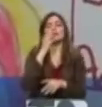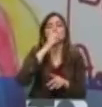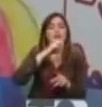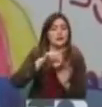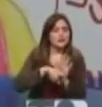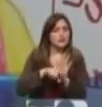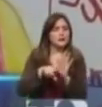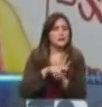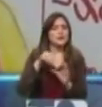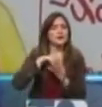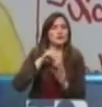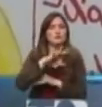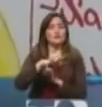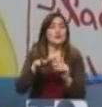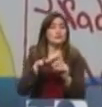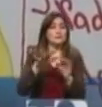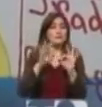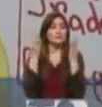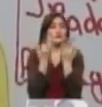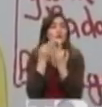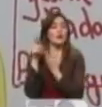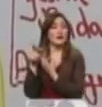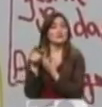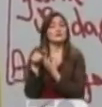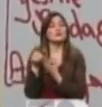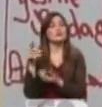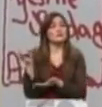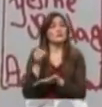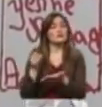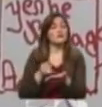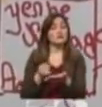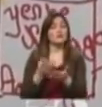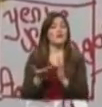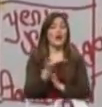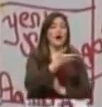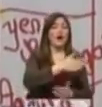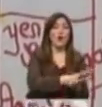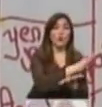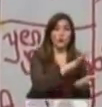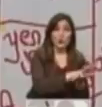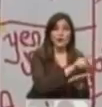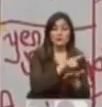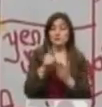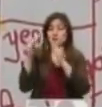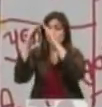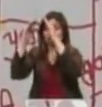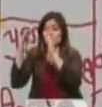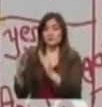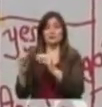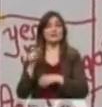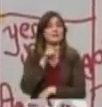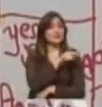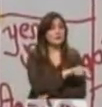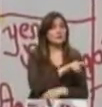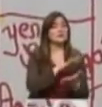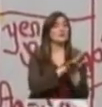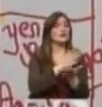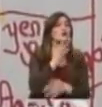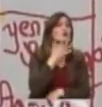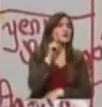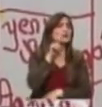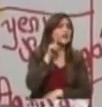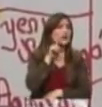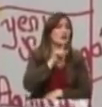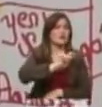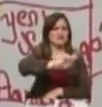entorno. Ese dibujito lo hizo un niño en el que dibujó lo que era su escuela y lo que era su casa. La parte dibujada con negro, pintada